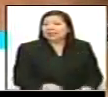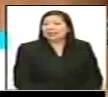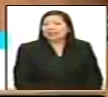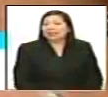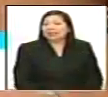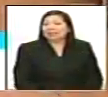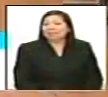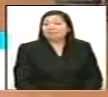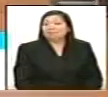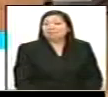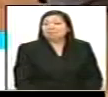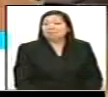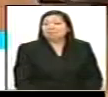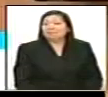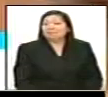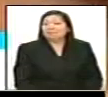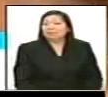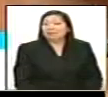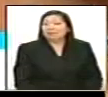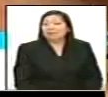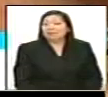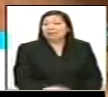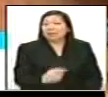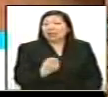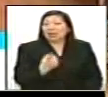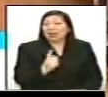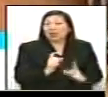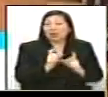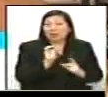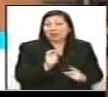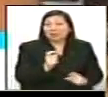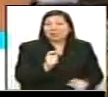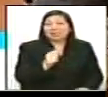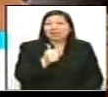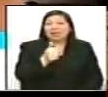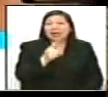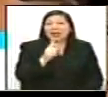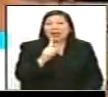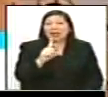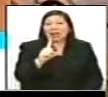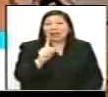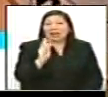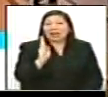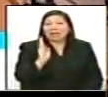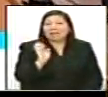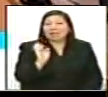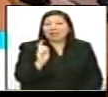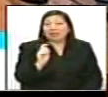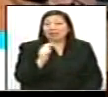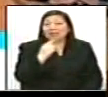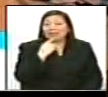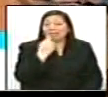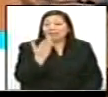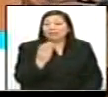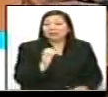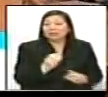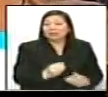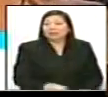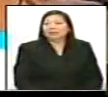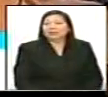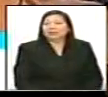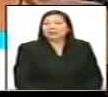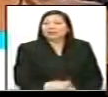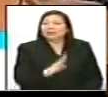se estaría... Alberto mencionó a la Corte Suprema, ¿no? Como un espacio, como un escenario. También lo mencionó el congresista Guido